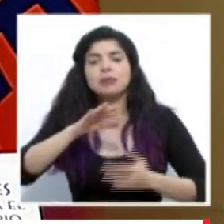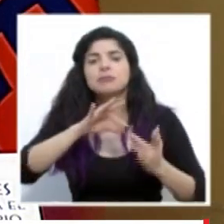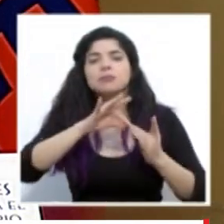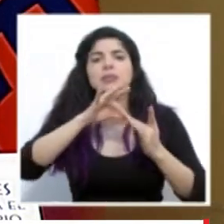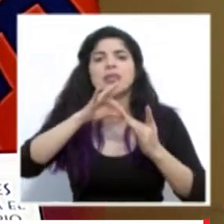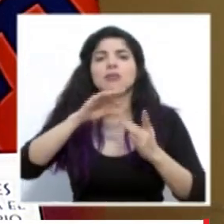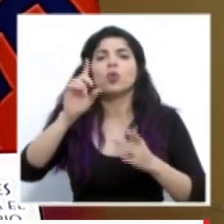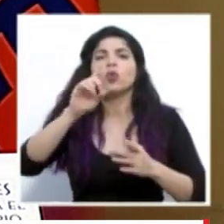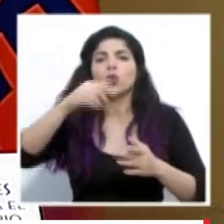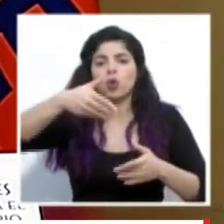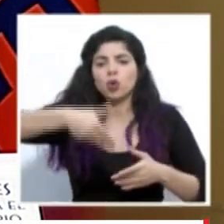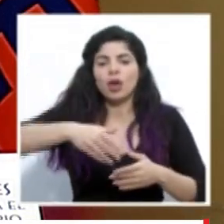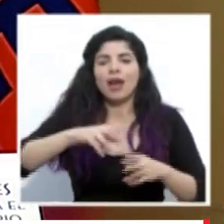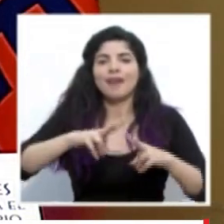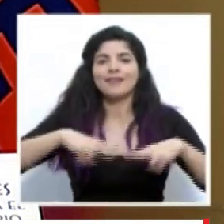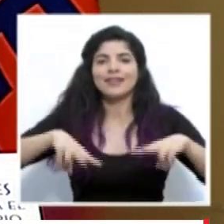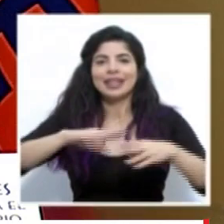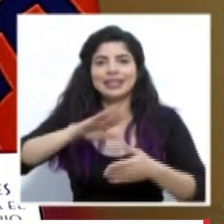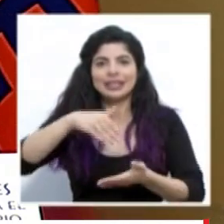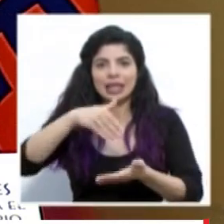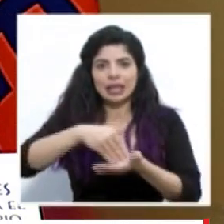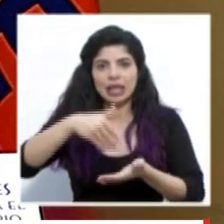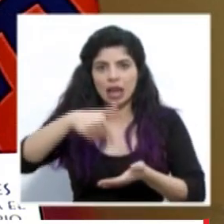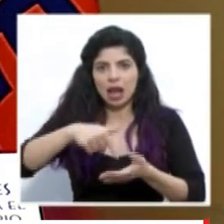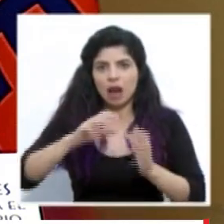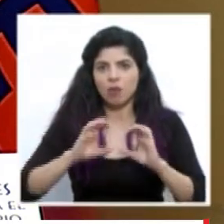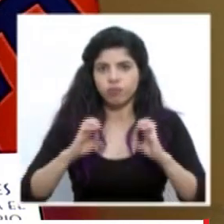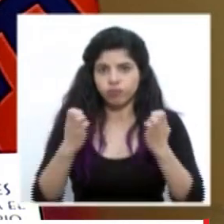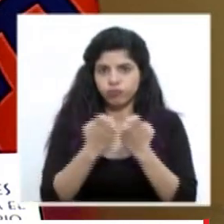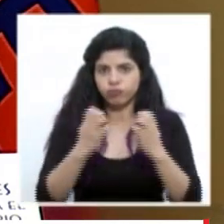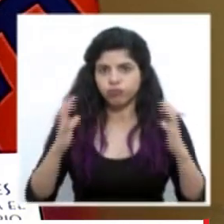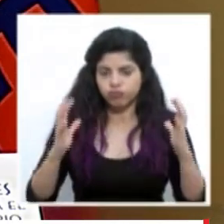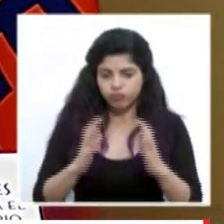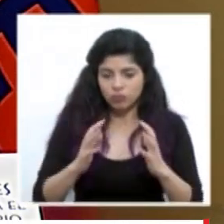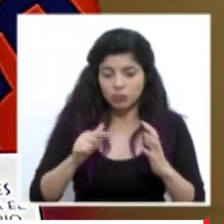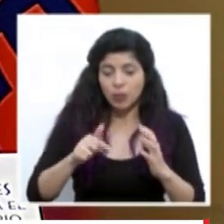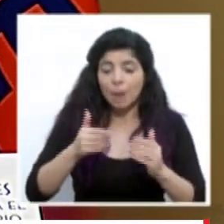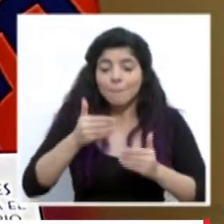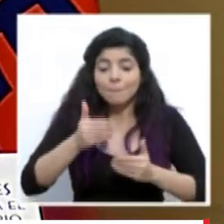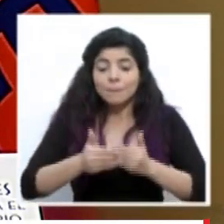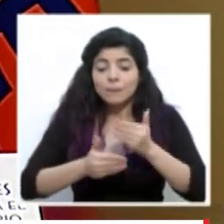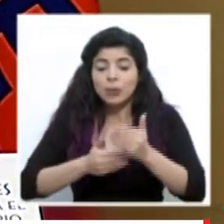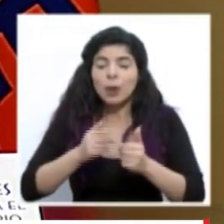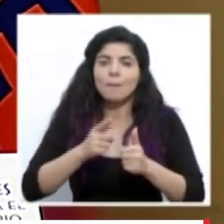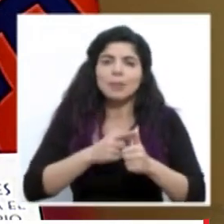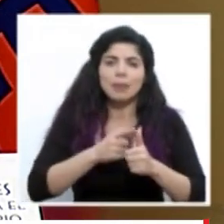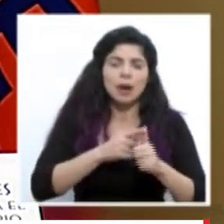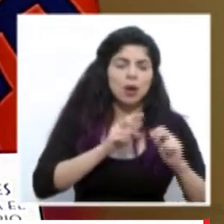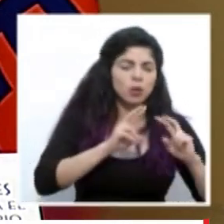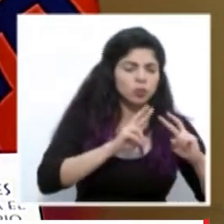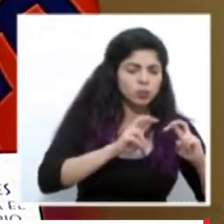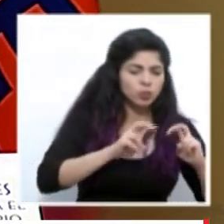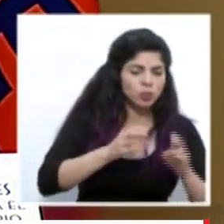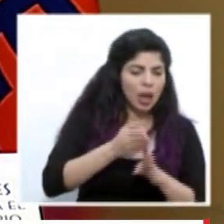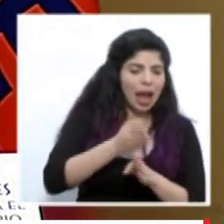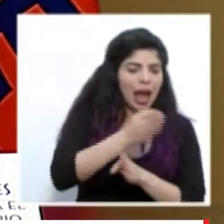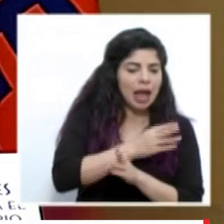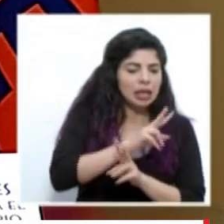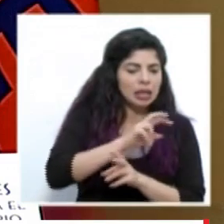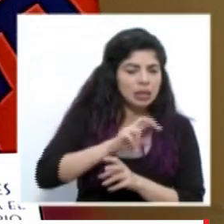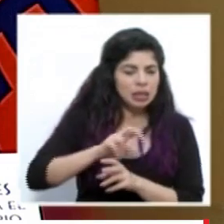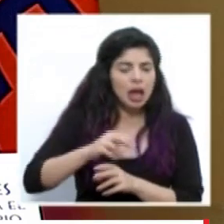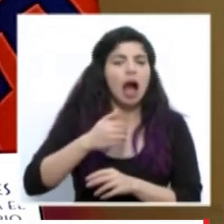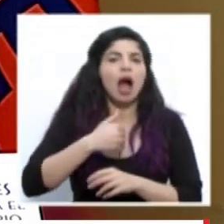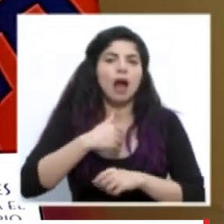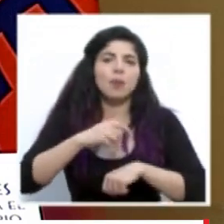centralizada básicamente acá en el Valle Central. Las muestras llevan un proceso preanalítico que es importante y que lleva un